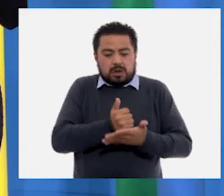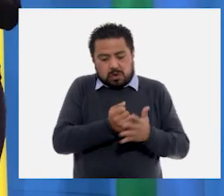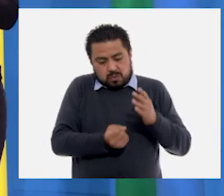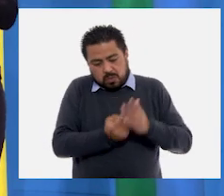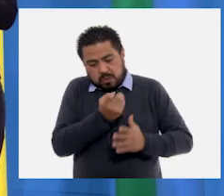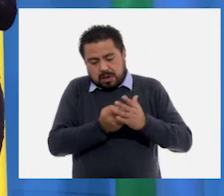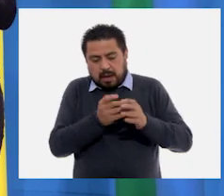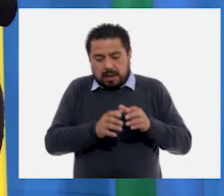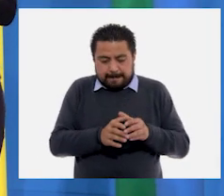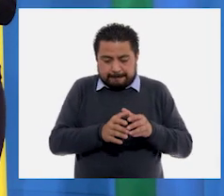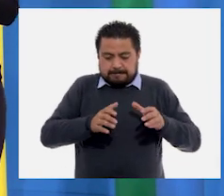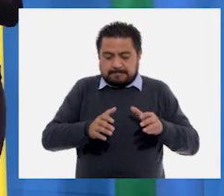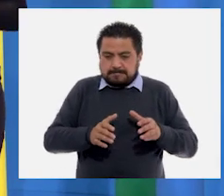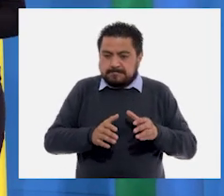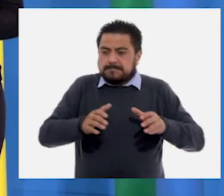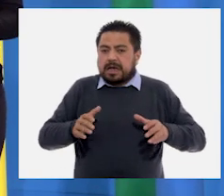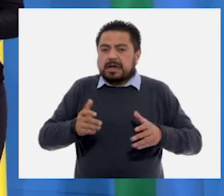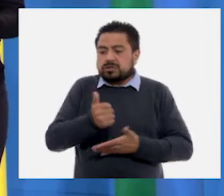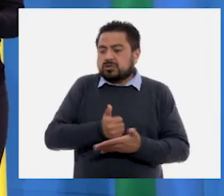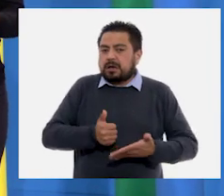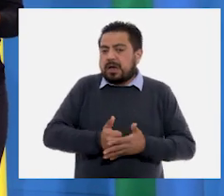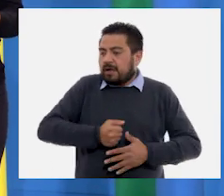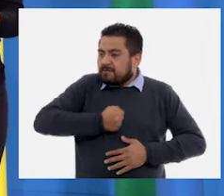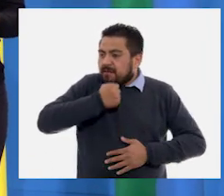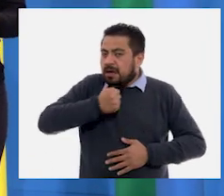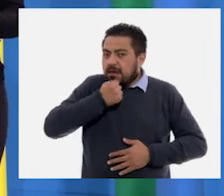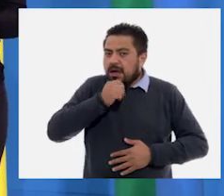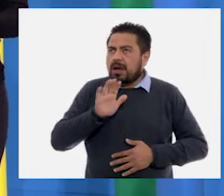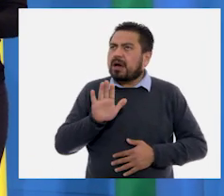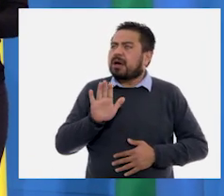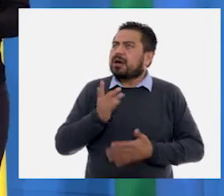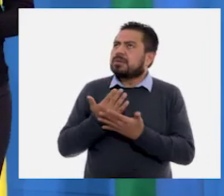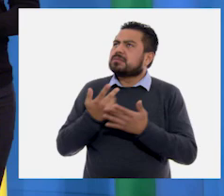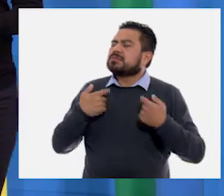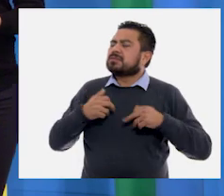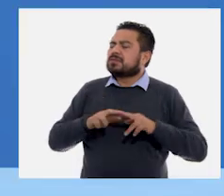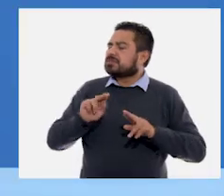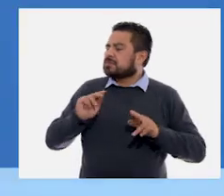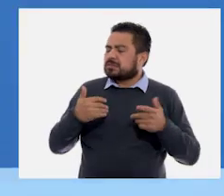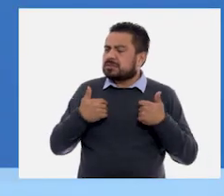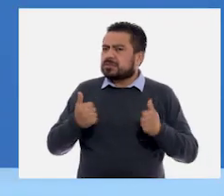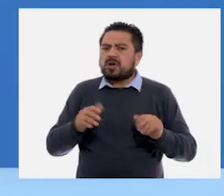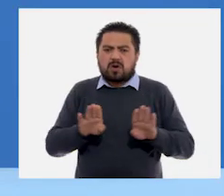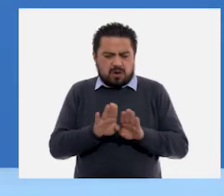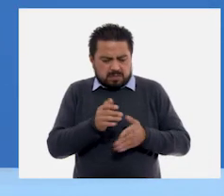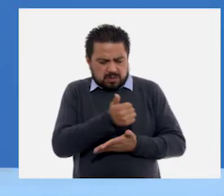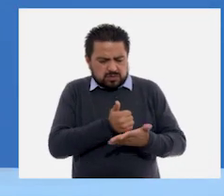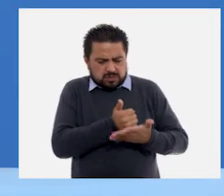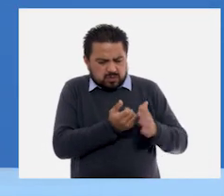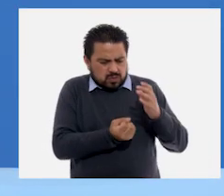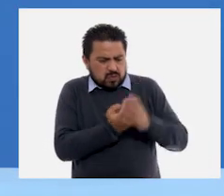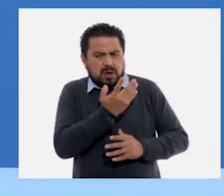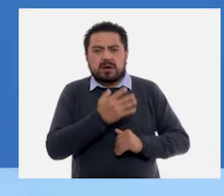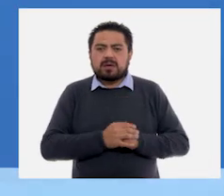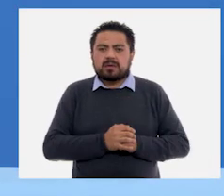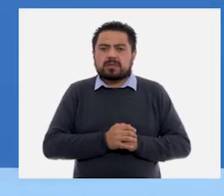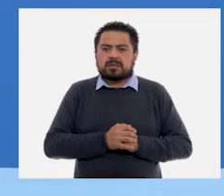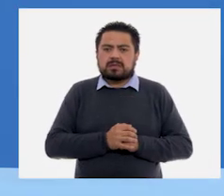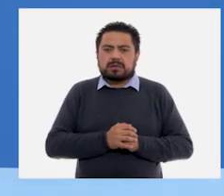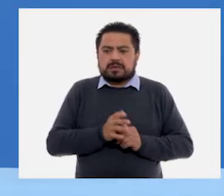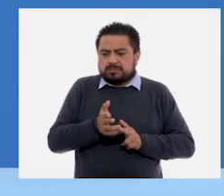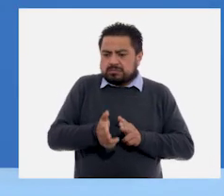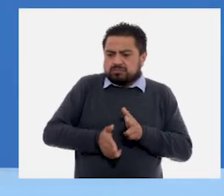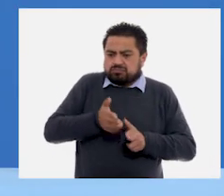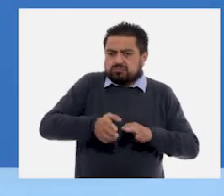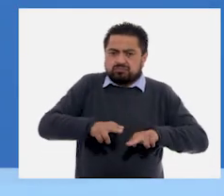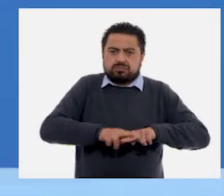y el crecimiento de las ciudades viejas. No, espere, maestra, no entiendo. ¿Cómo que nuevas ciudades? ¿Acaso el